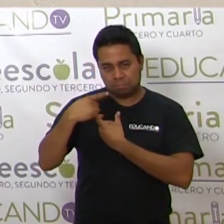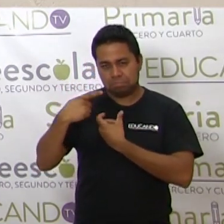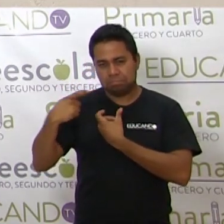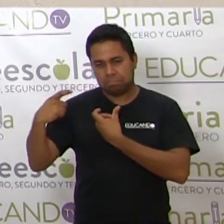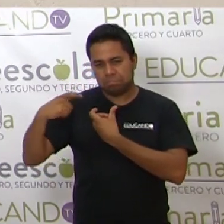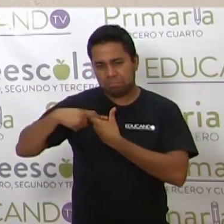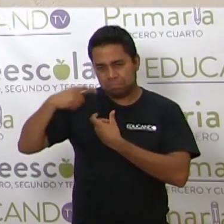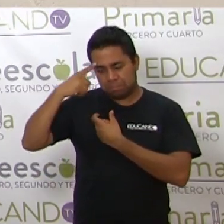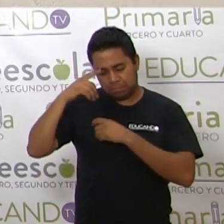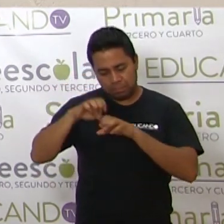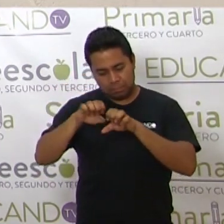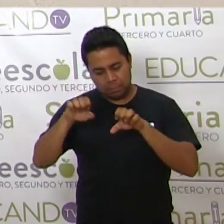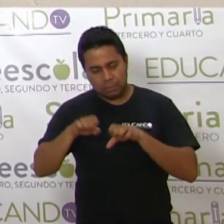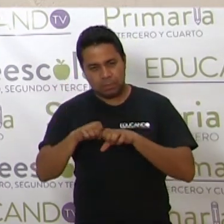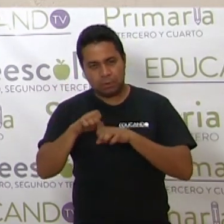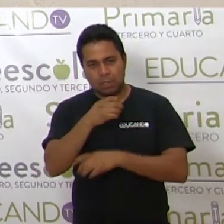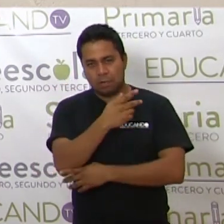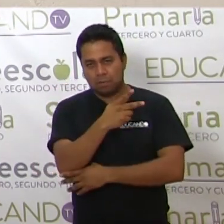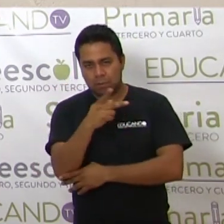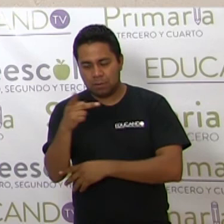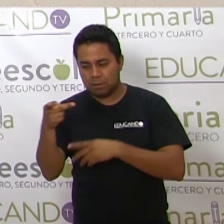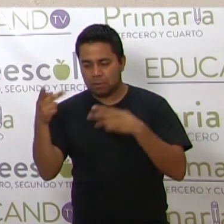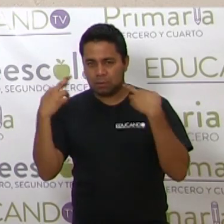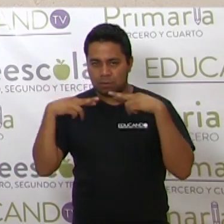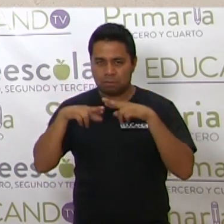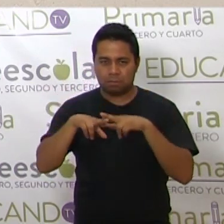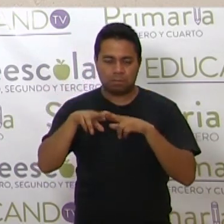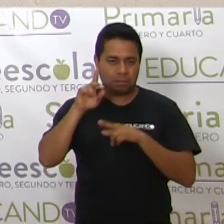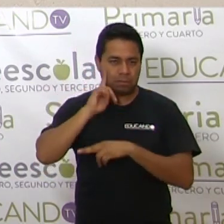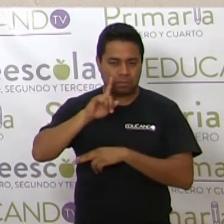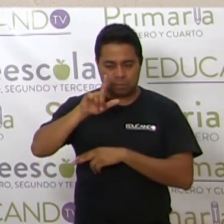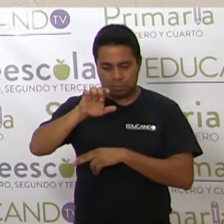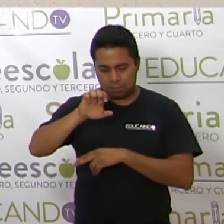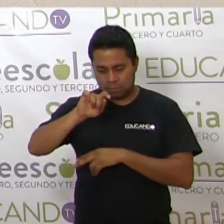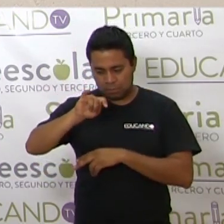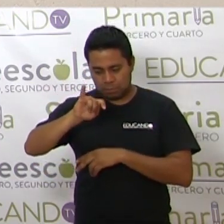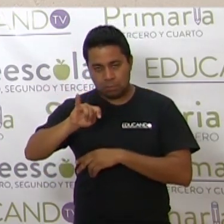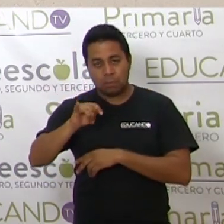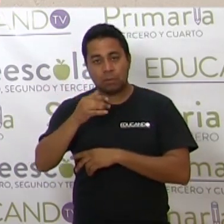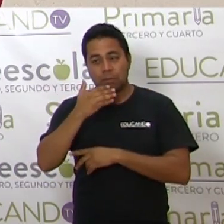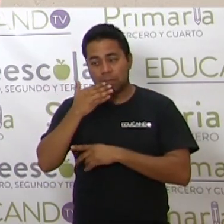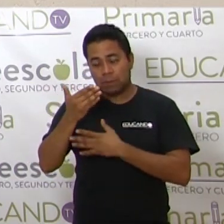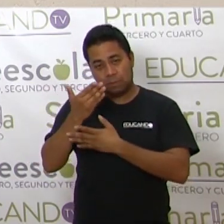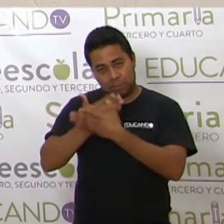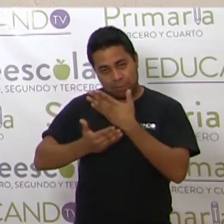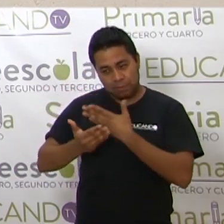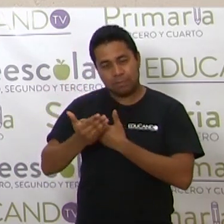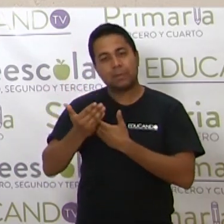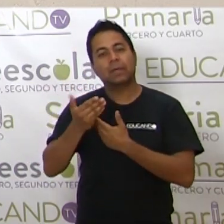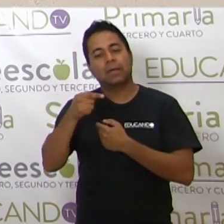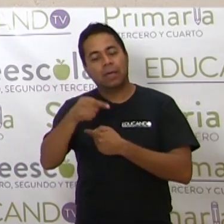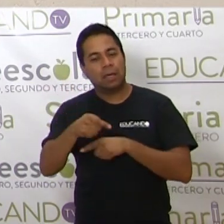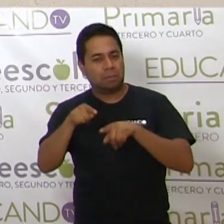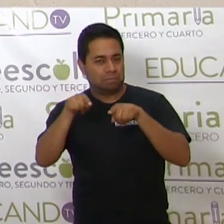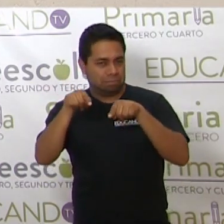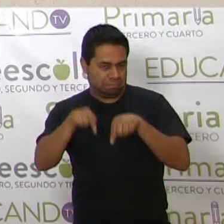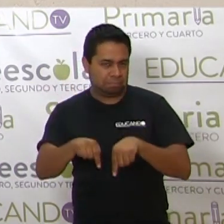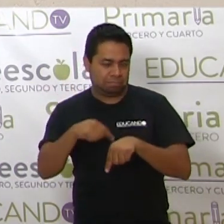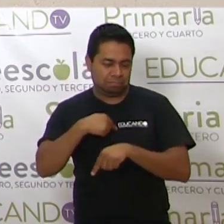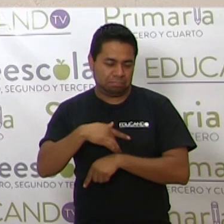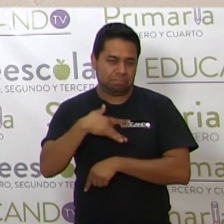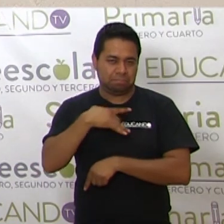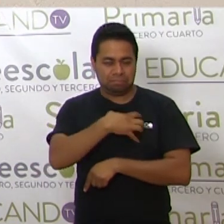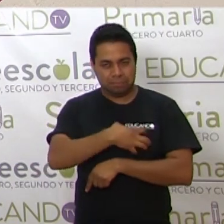nuestro equipo de preescolar es la maestra lety lety bienvenida por aquí vas a estar con nosotros así es que estoy muy